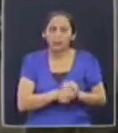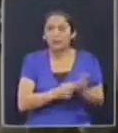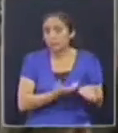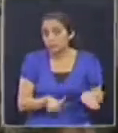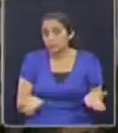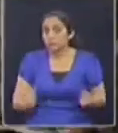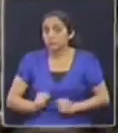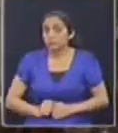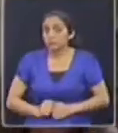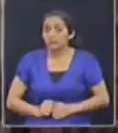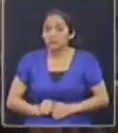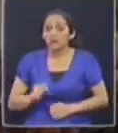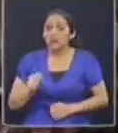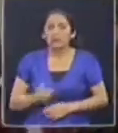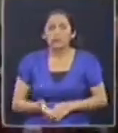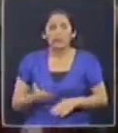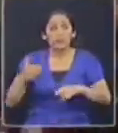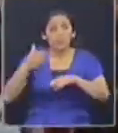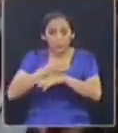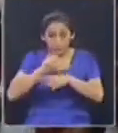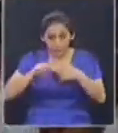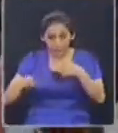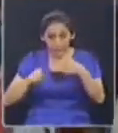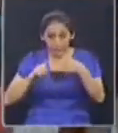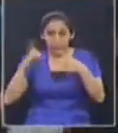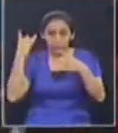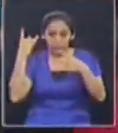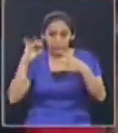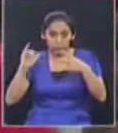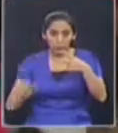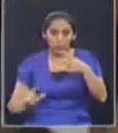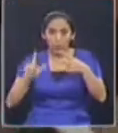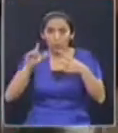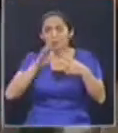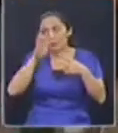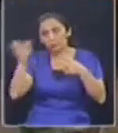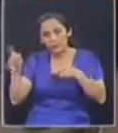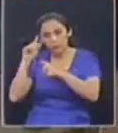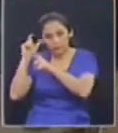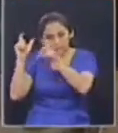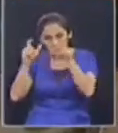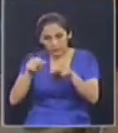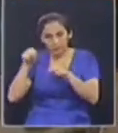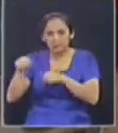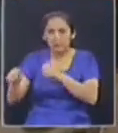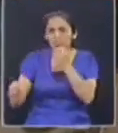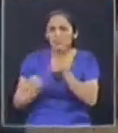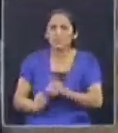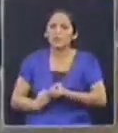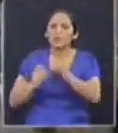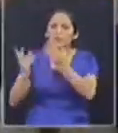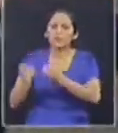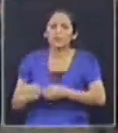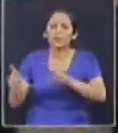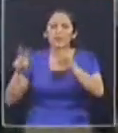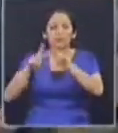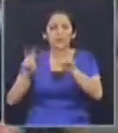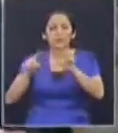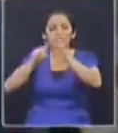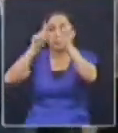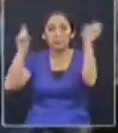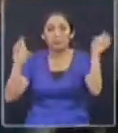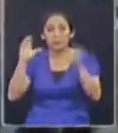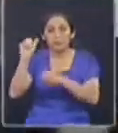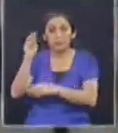esa dependencia la hizo el 18 de julio, en aquella ocasión para ofrecer una declaración en el caso Kaminoska, consecuencia de las